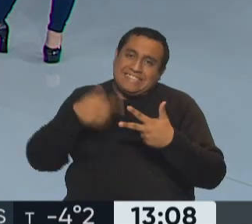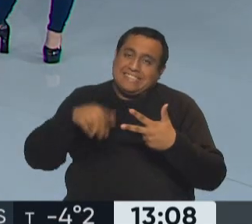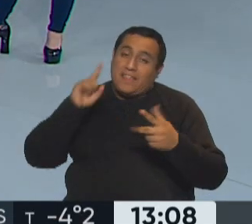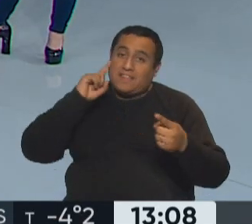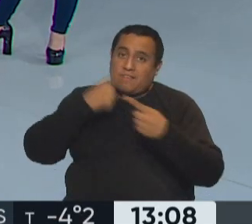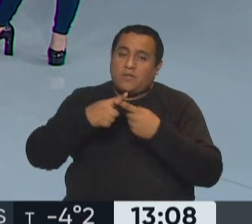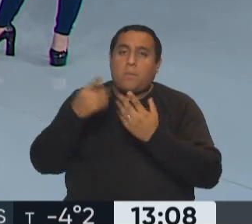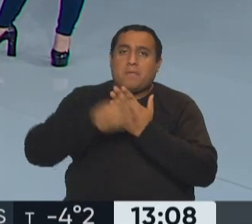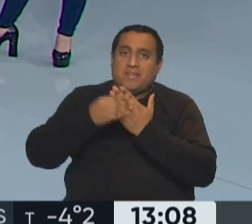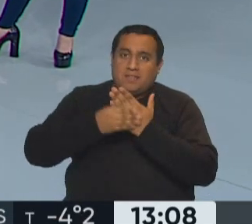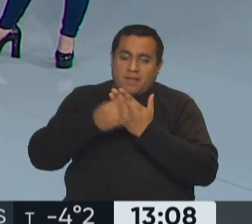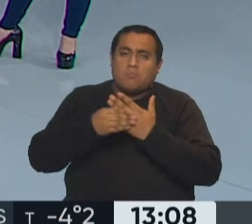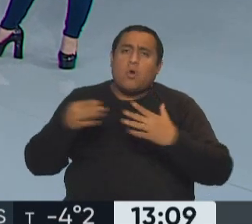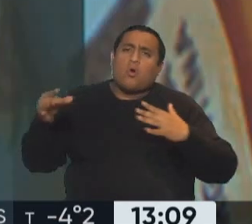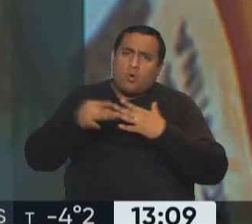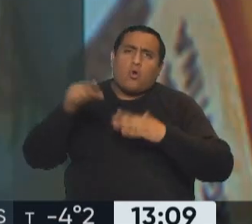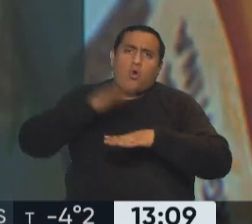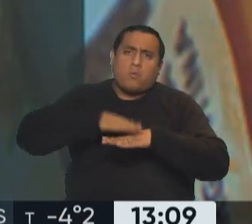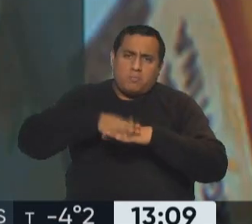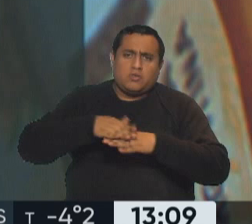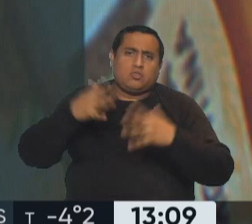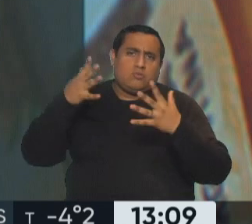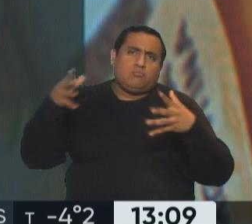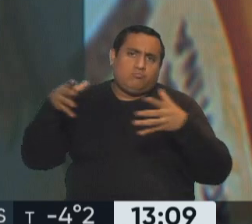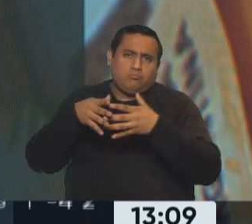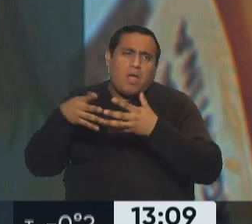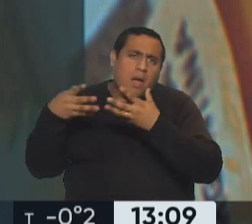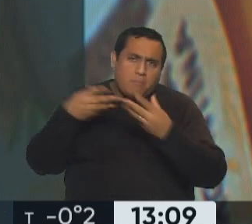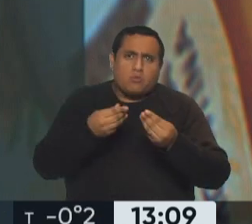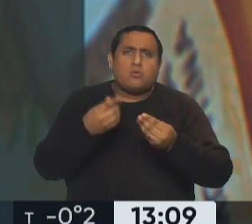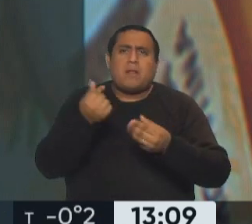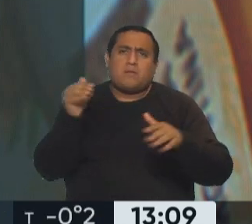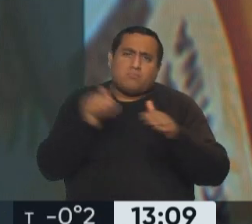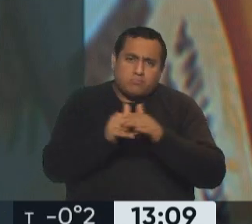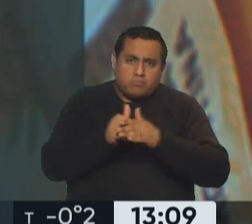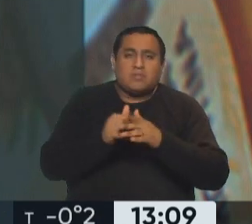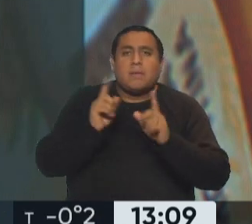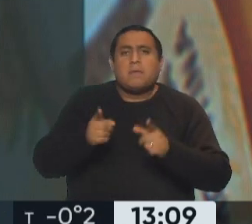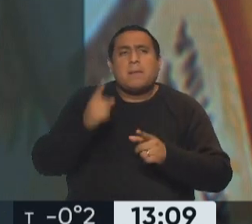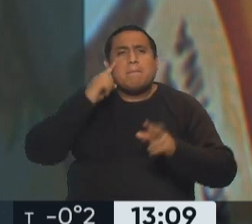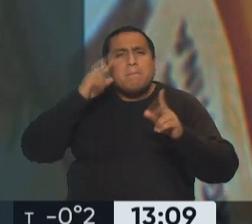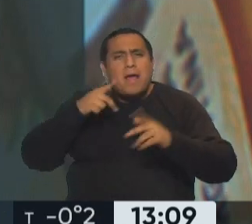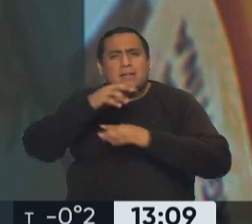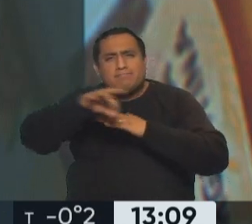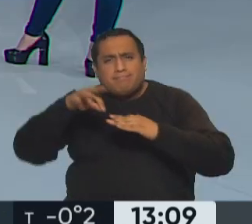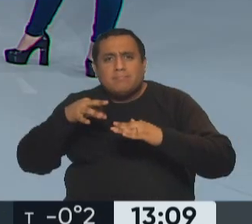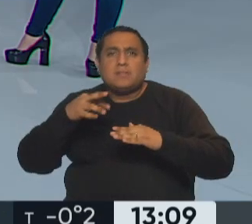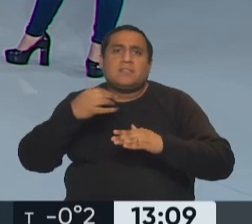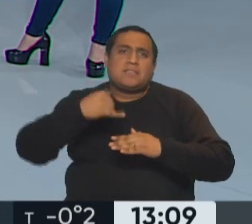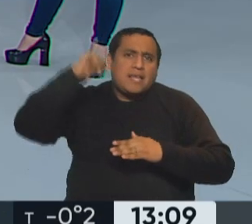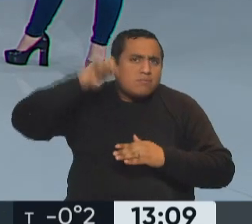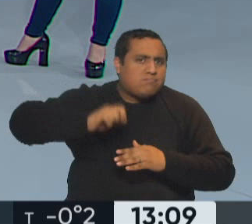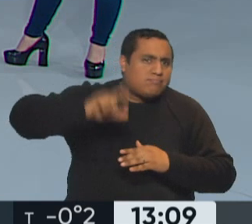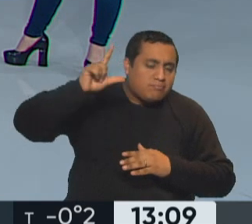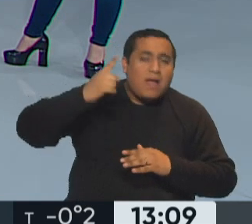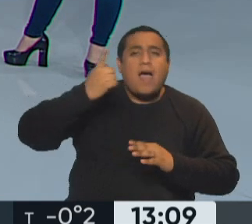todo un compromiso de todo el sistema local para acompañar al Tesoro. Hay una estrategia de suba de tasas para hacerlo. Veamos qué pasa en el